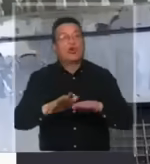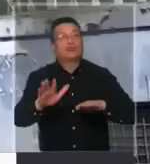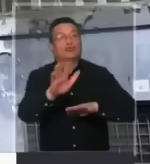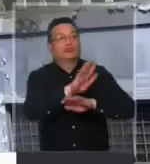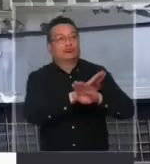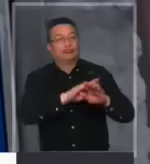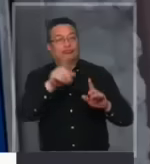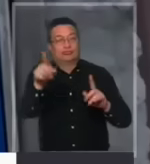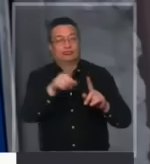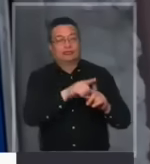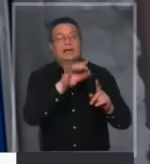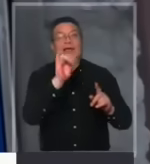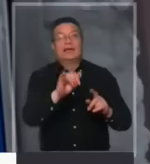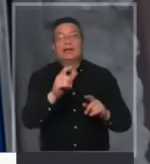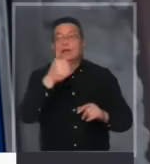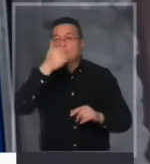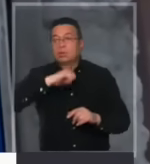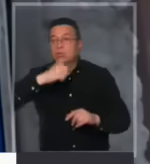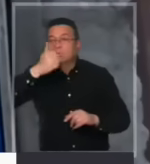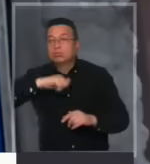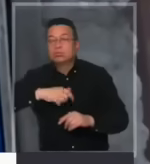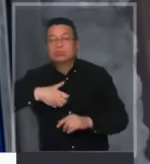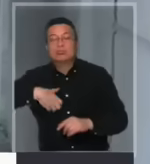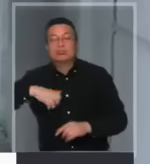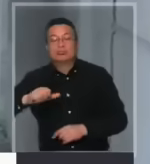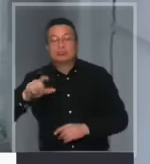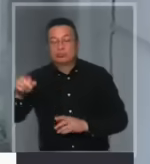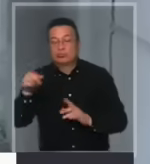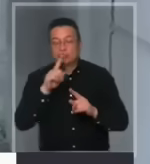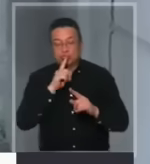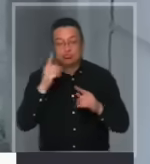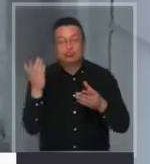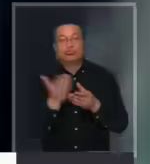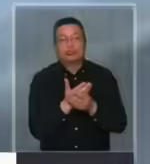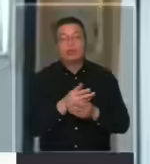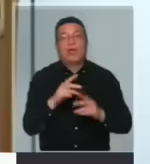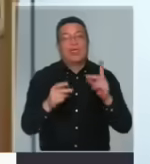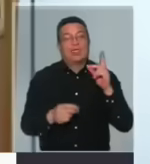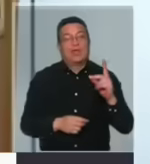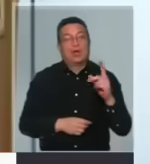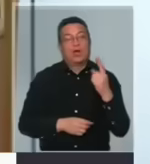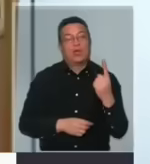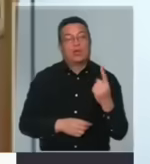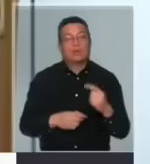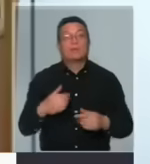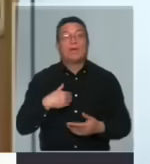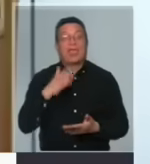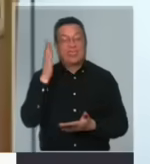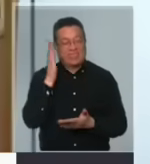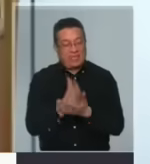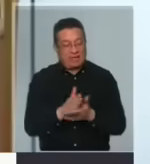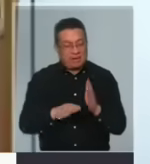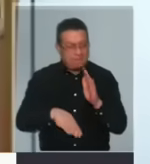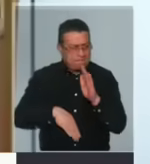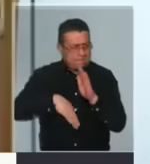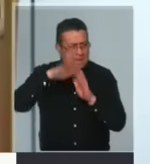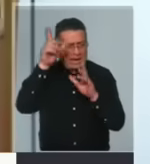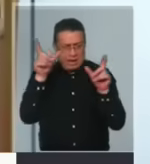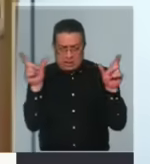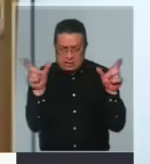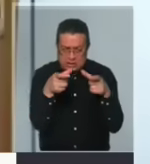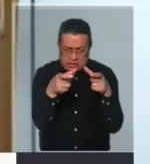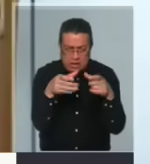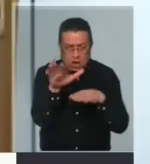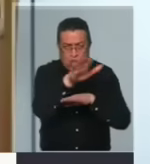y de los agentes encubiertos, incluido D1. Tenemos que extremar la protección de